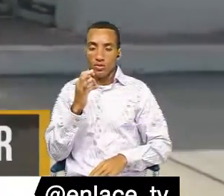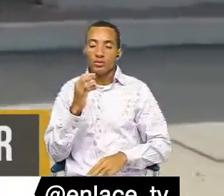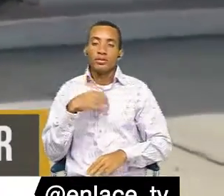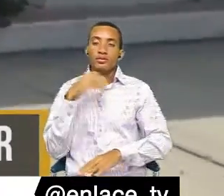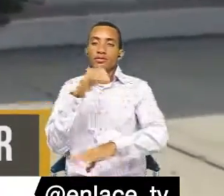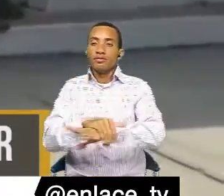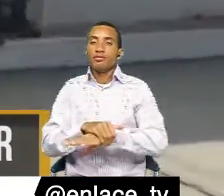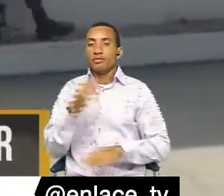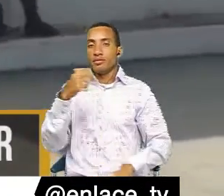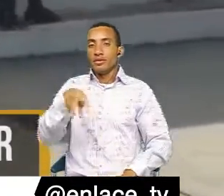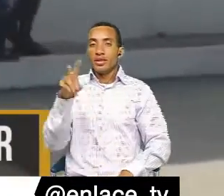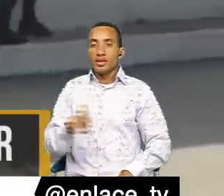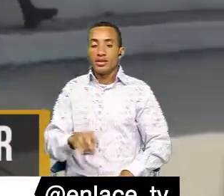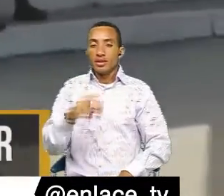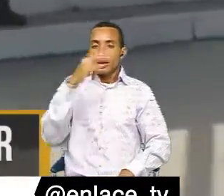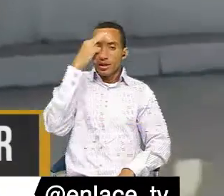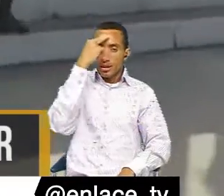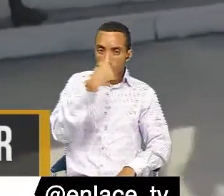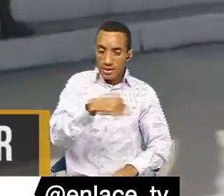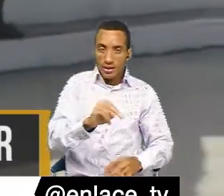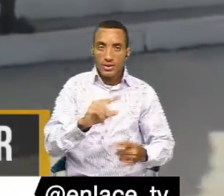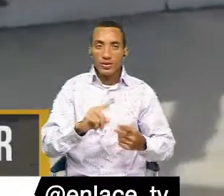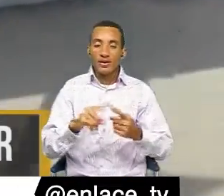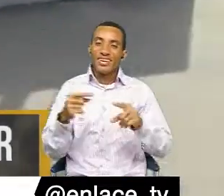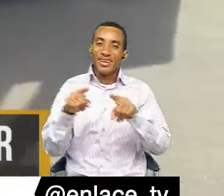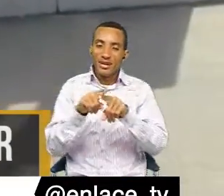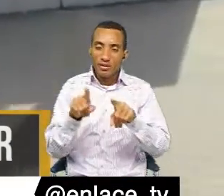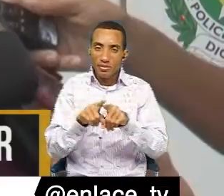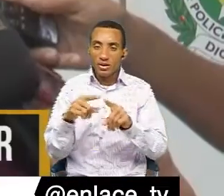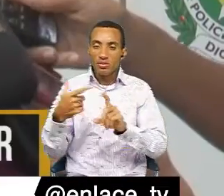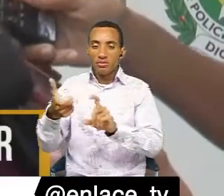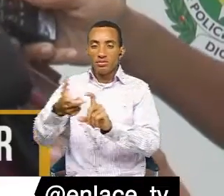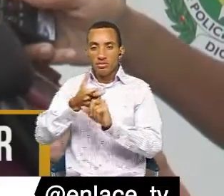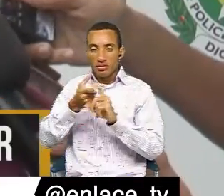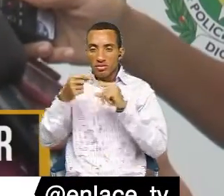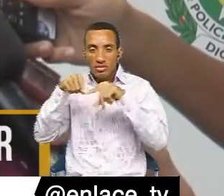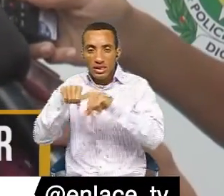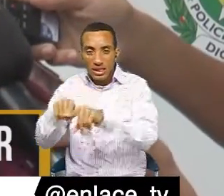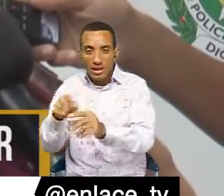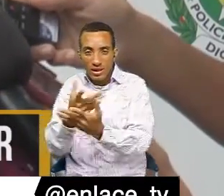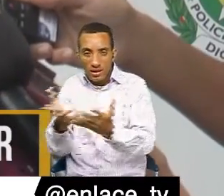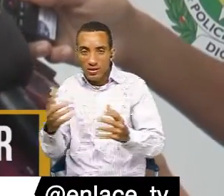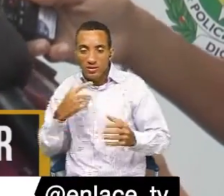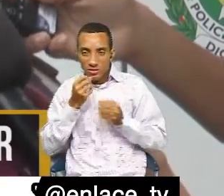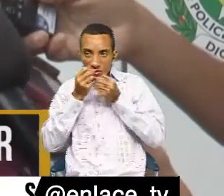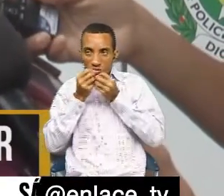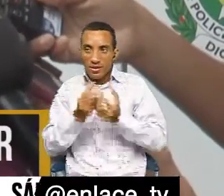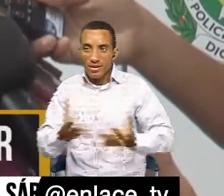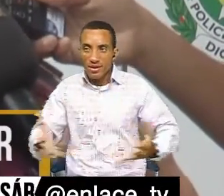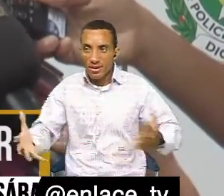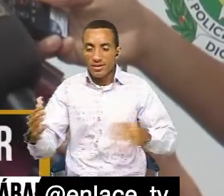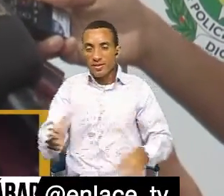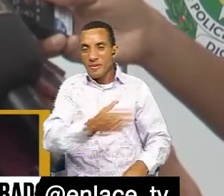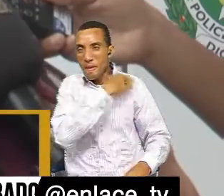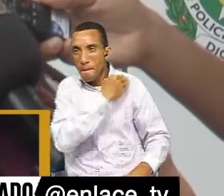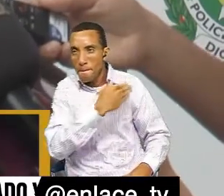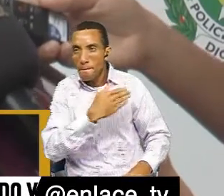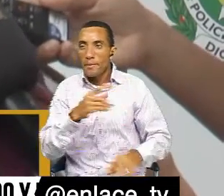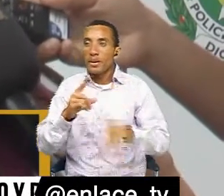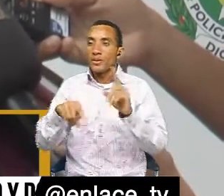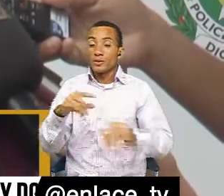familiar como hijos, hermanos, progenitores y parejas sentimentales. Encontramos agresiones de padres